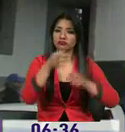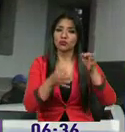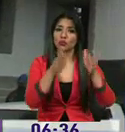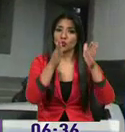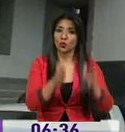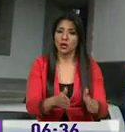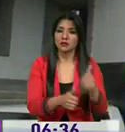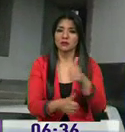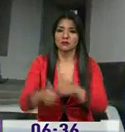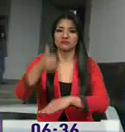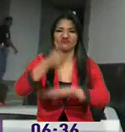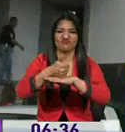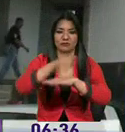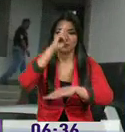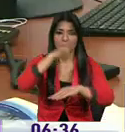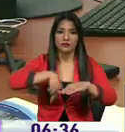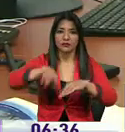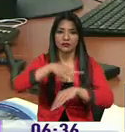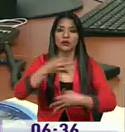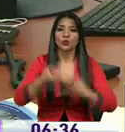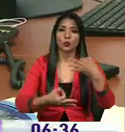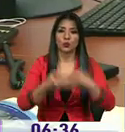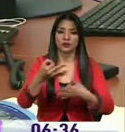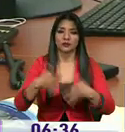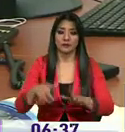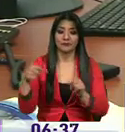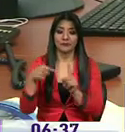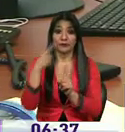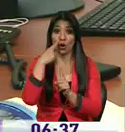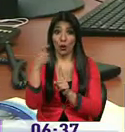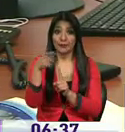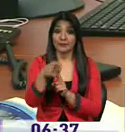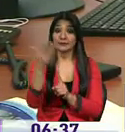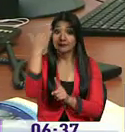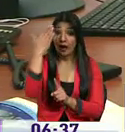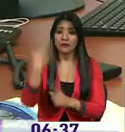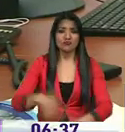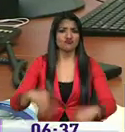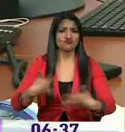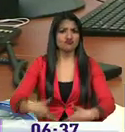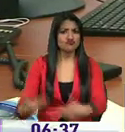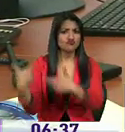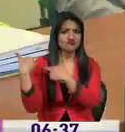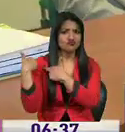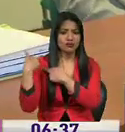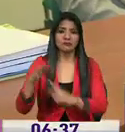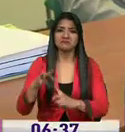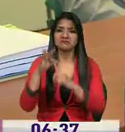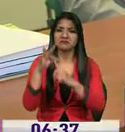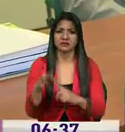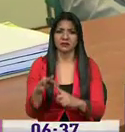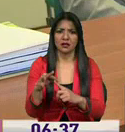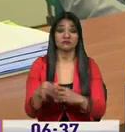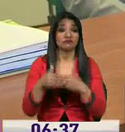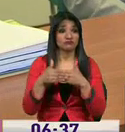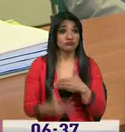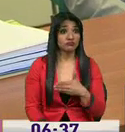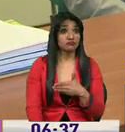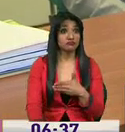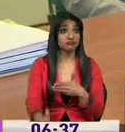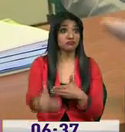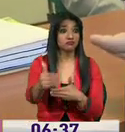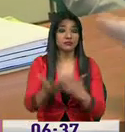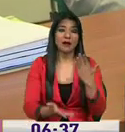conjueces de la Corte Nacional de Justicia. Granda sabe que en sus manos está una gran responsabilidad, que estará marcada sin duda